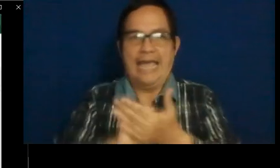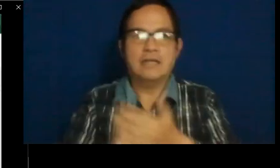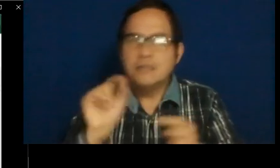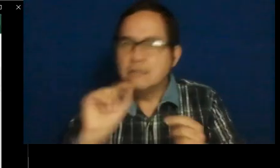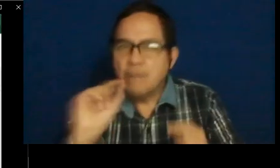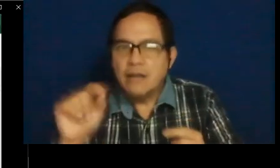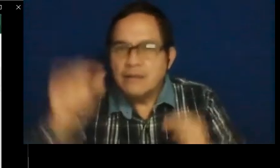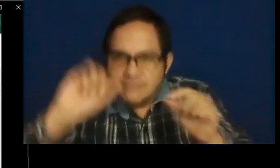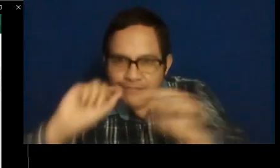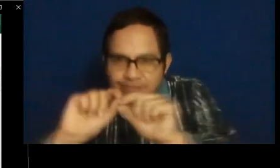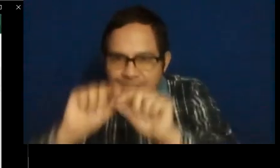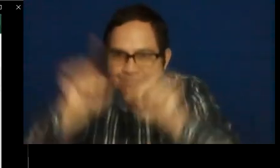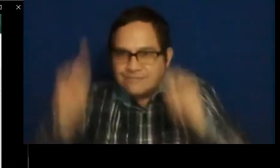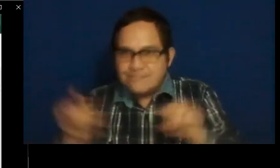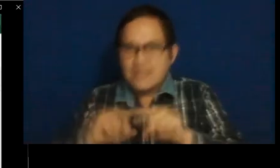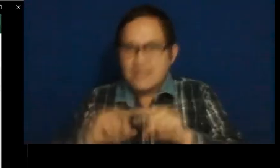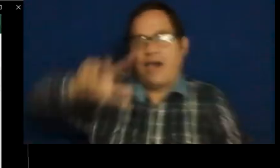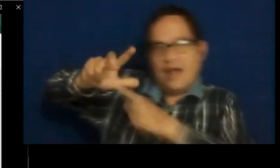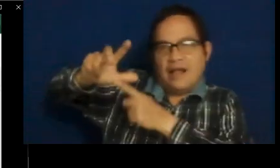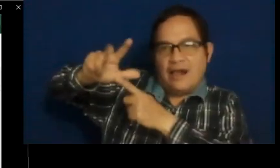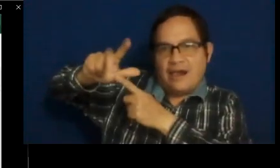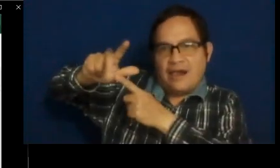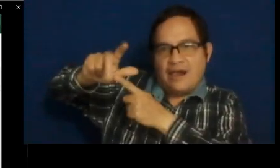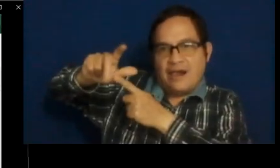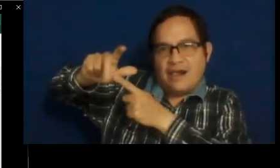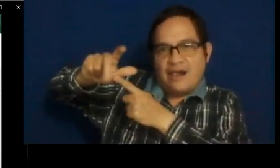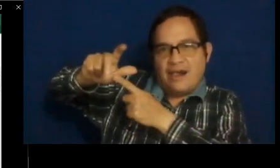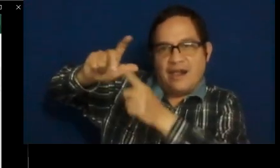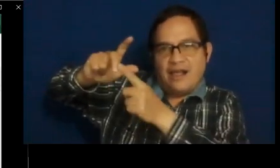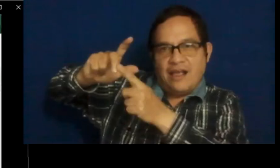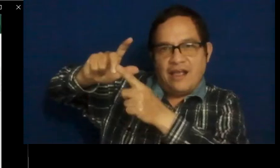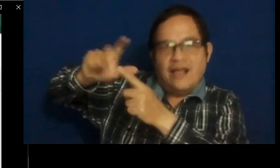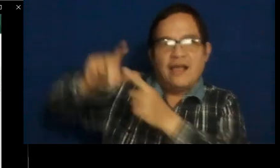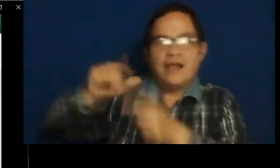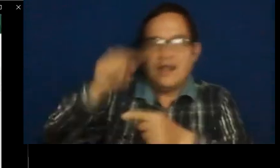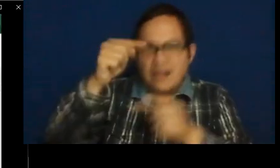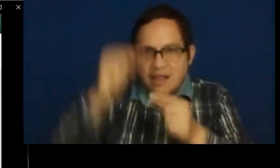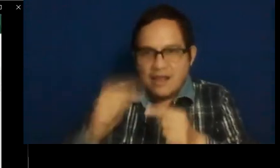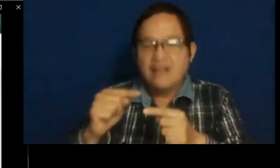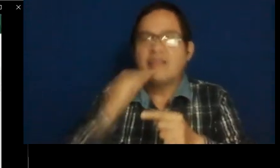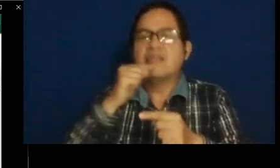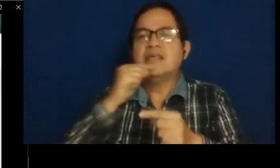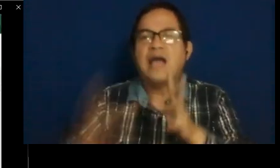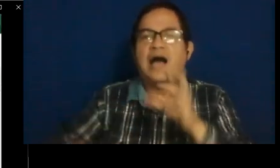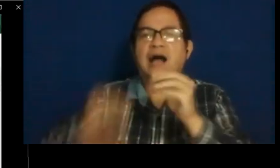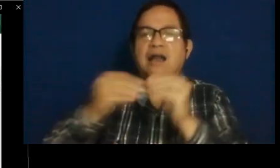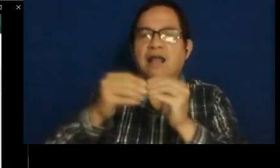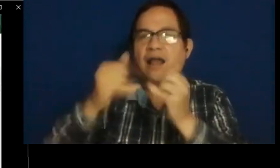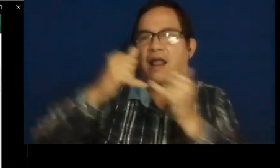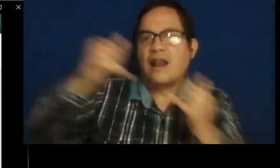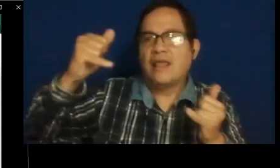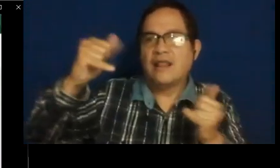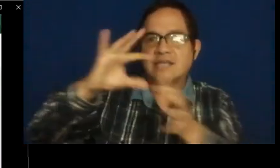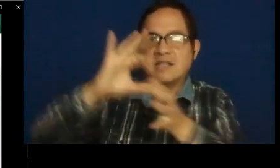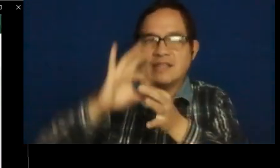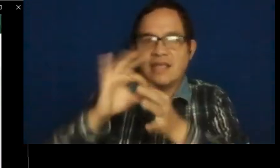los lanzamientos. Le doy clic derecho y al darle clic derecho voy aquí a una opción que se denomina agregar las líneas de tendencia.